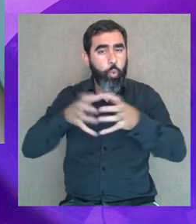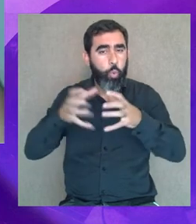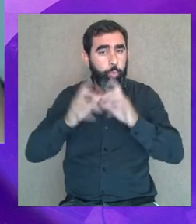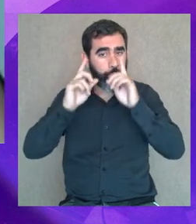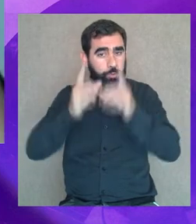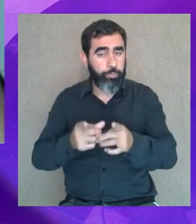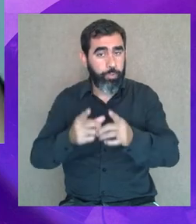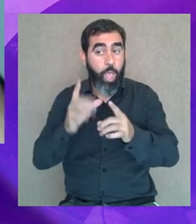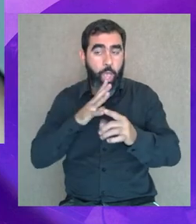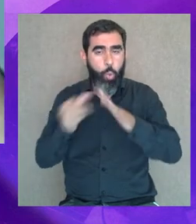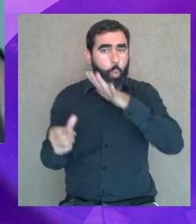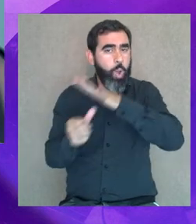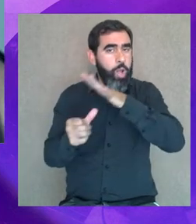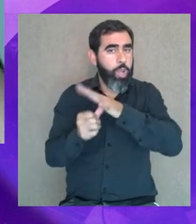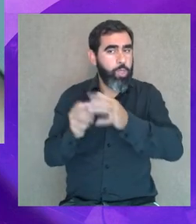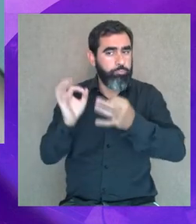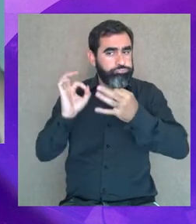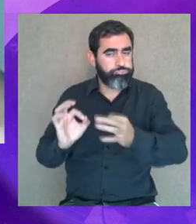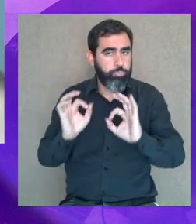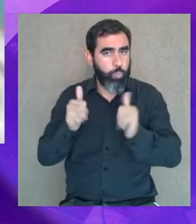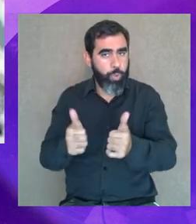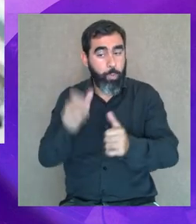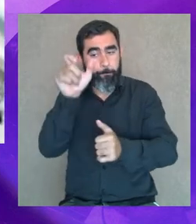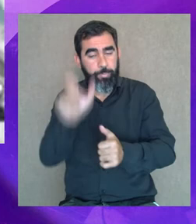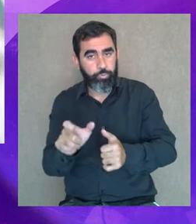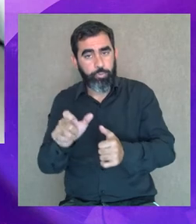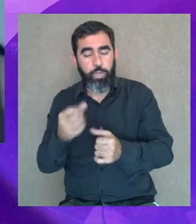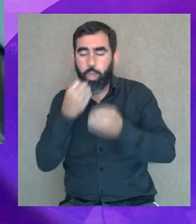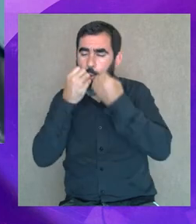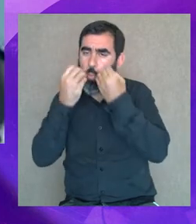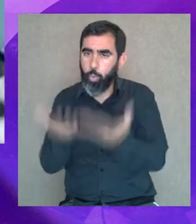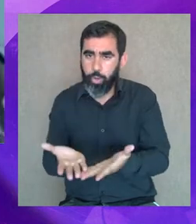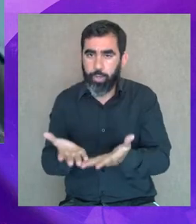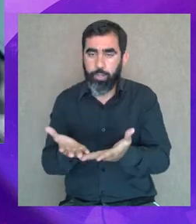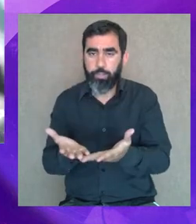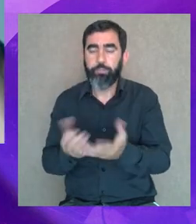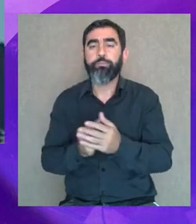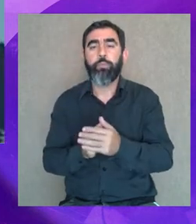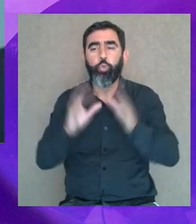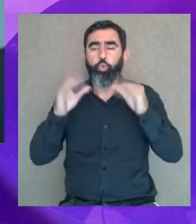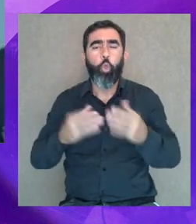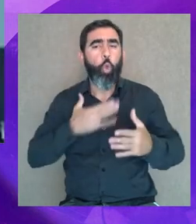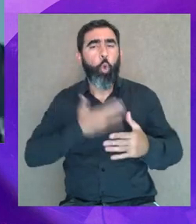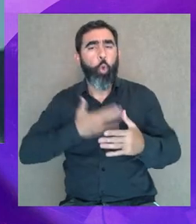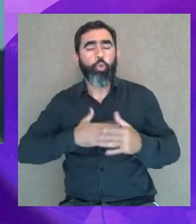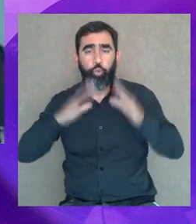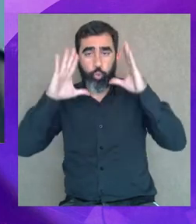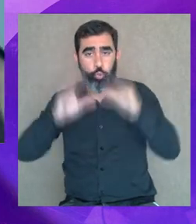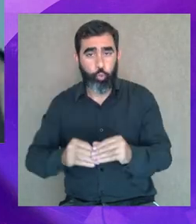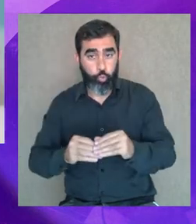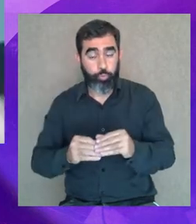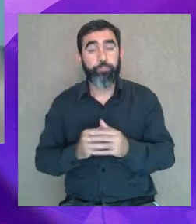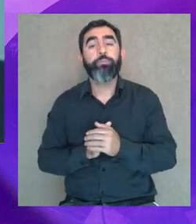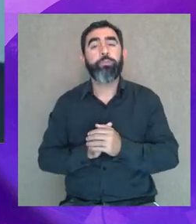es un líder nato y es una persona afable de este que nos contiene a todos nos contempla a todos pero no